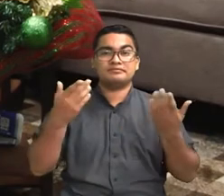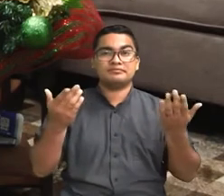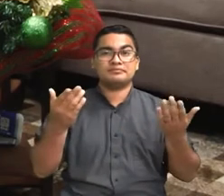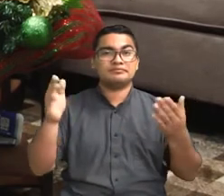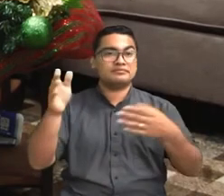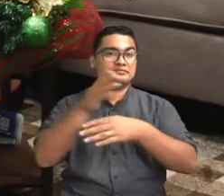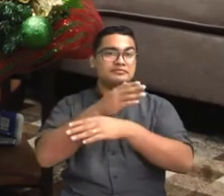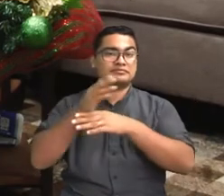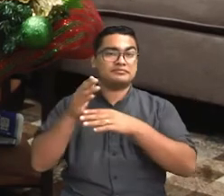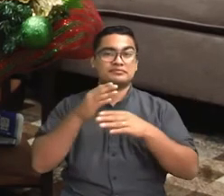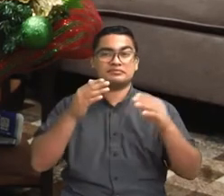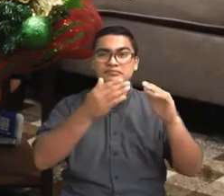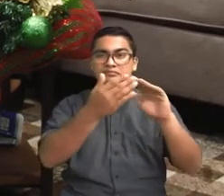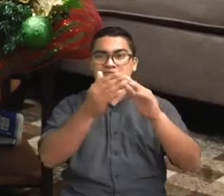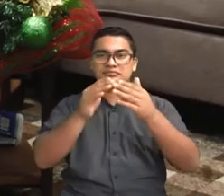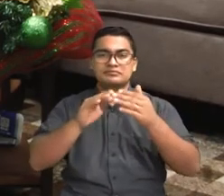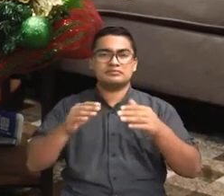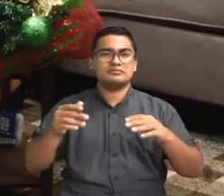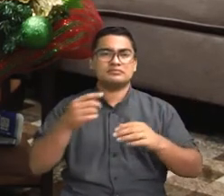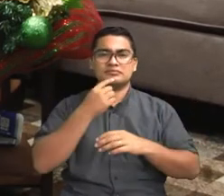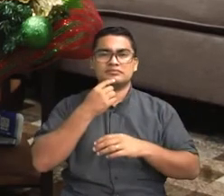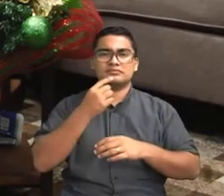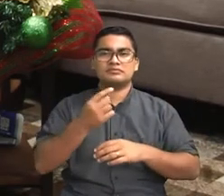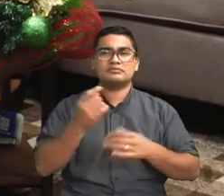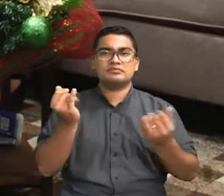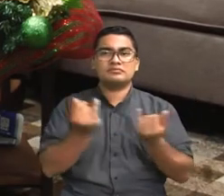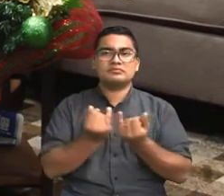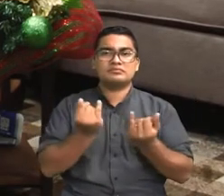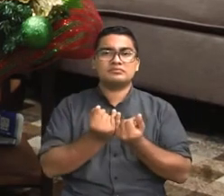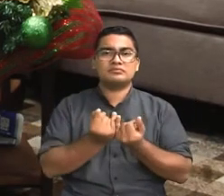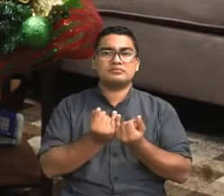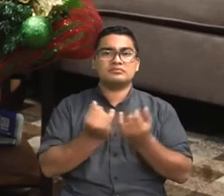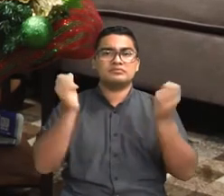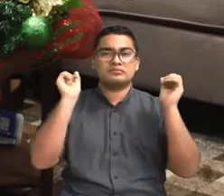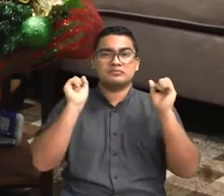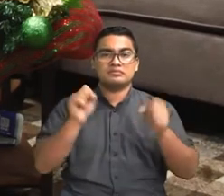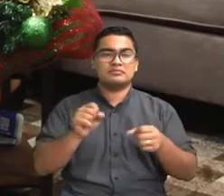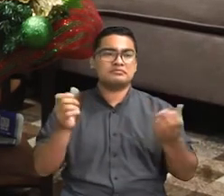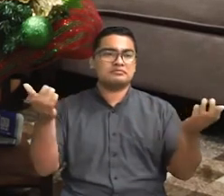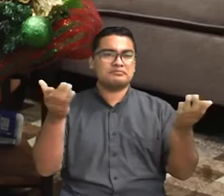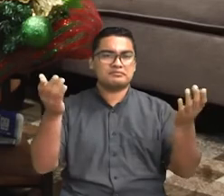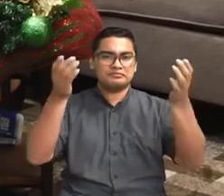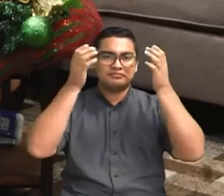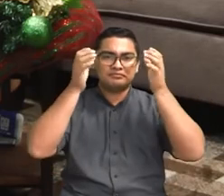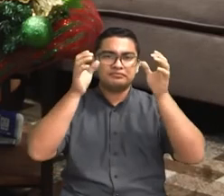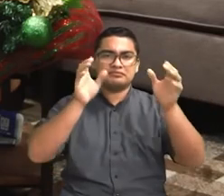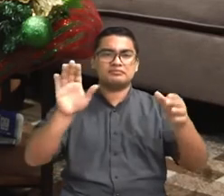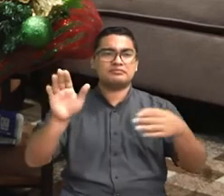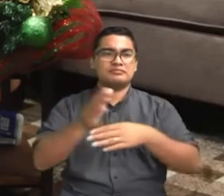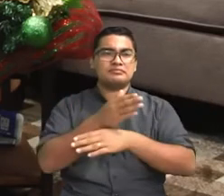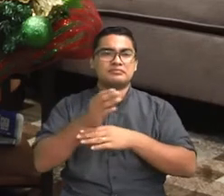comunidades, que se hacen en el barrio. Formación, construir toda una cultura distinta